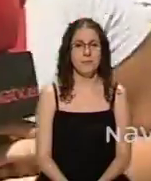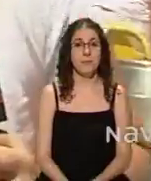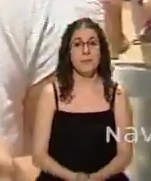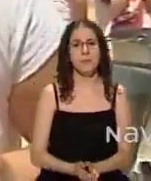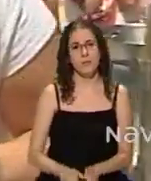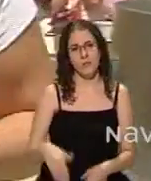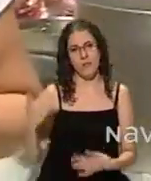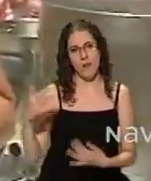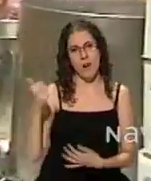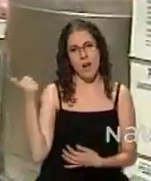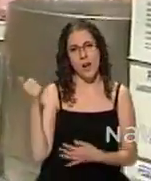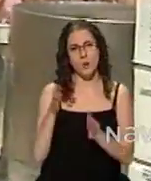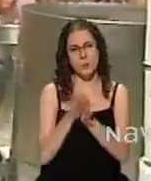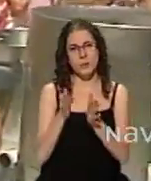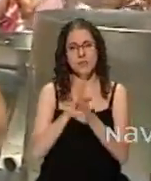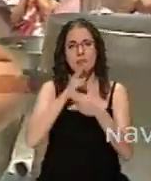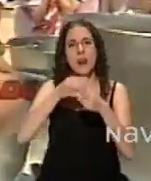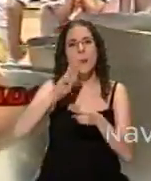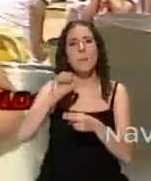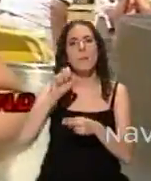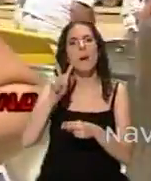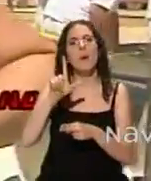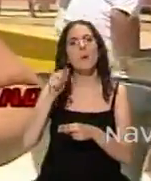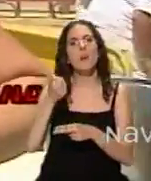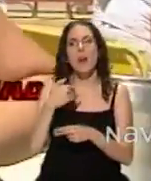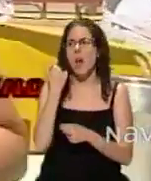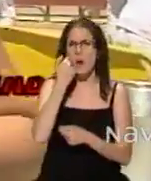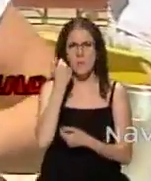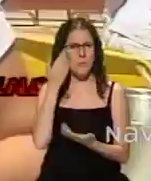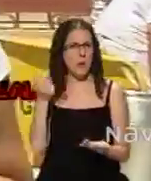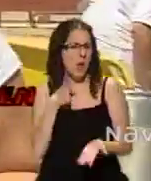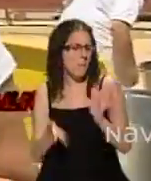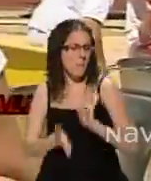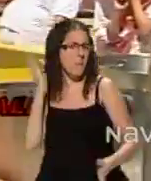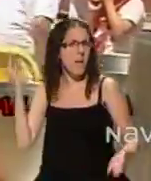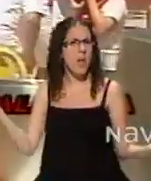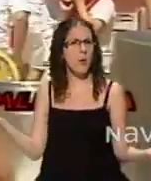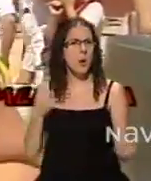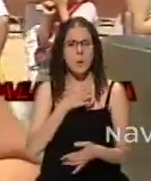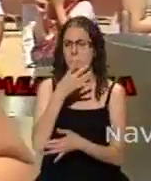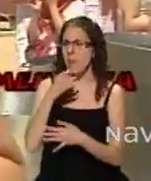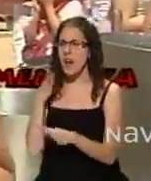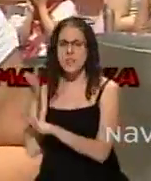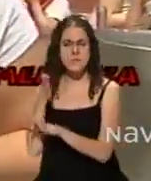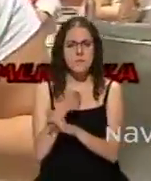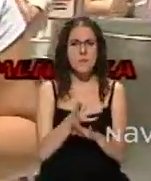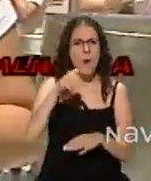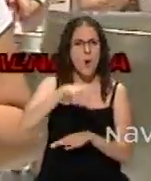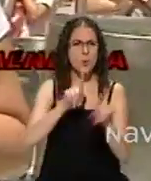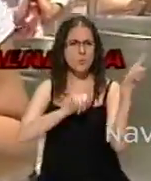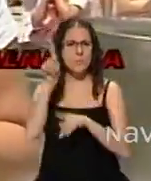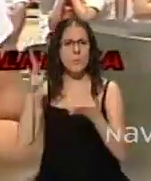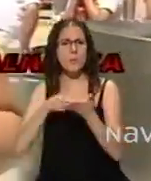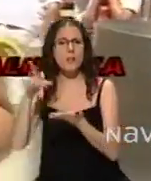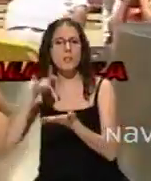Vaya morro que se gasta Paula. ¡Hala! Que me voy por ahí, que me voy de bares el día del chupinazo de fiestas de Viana. Pues si tú te